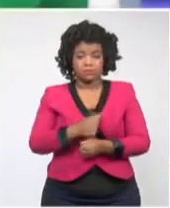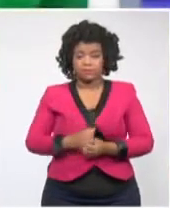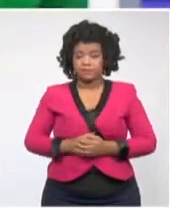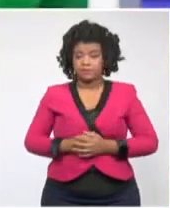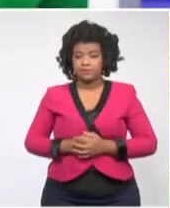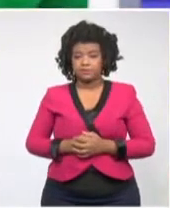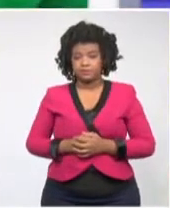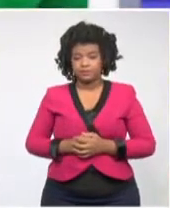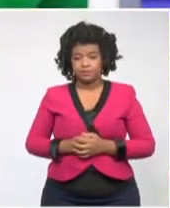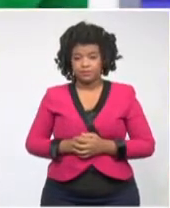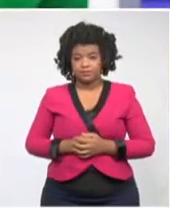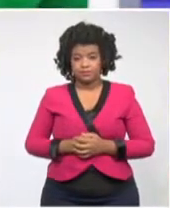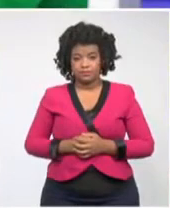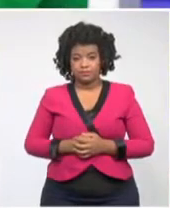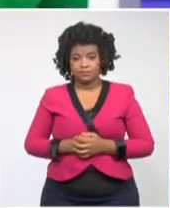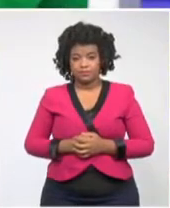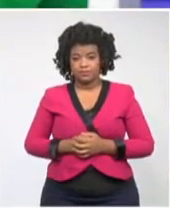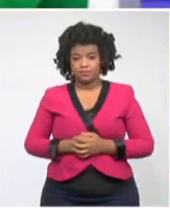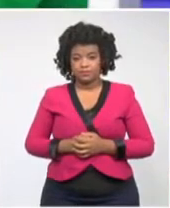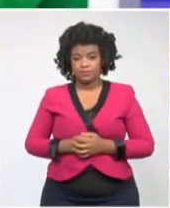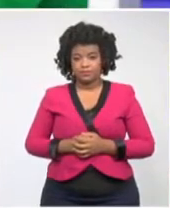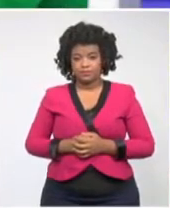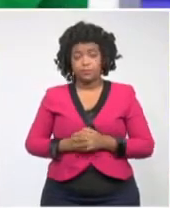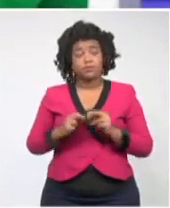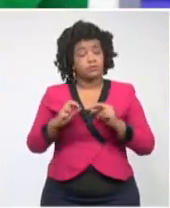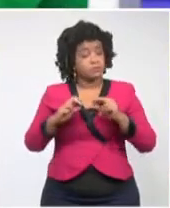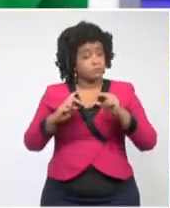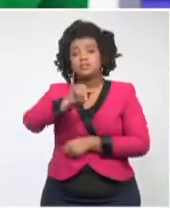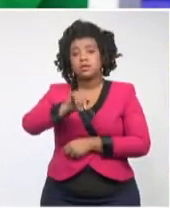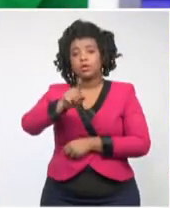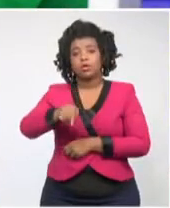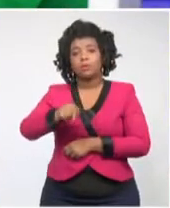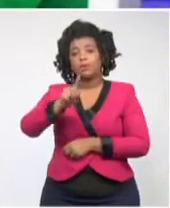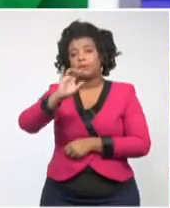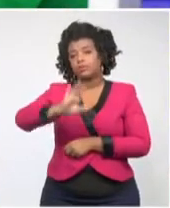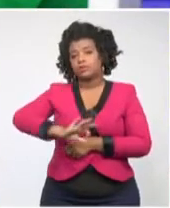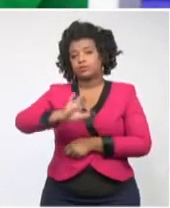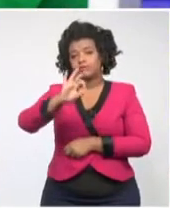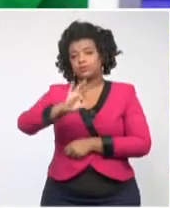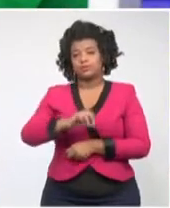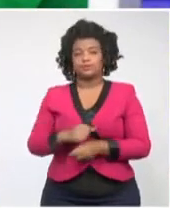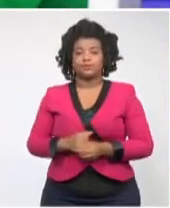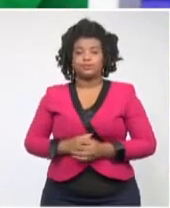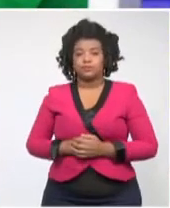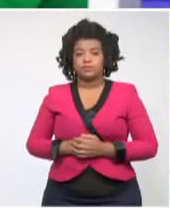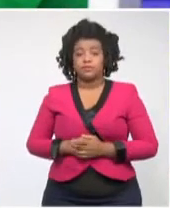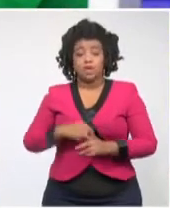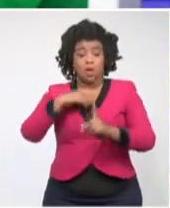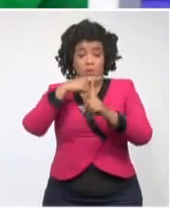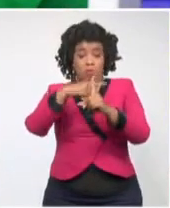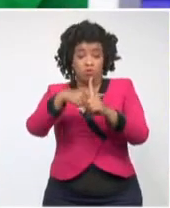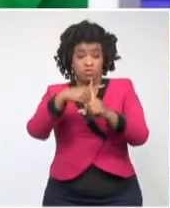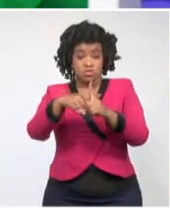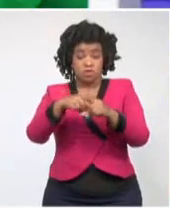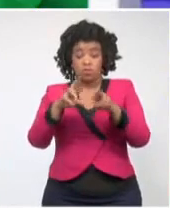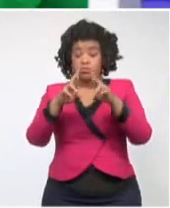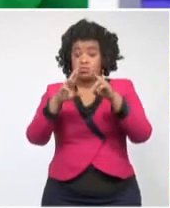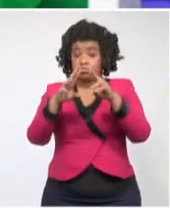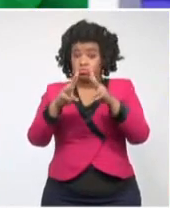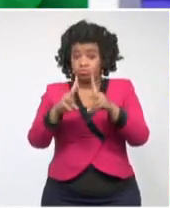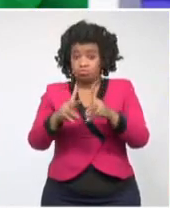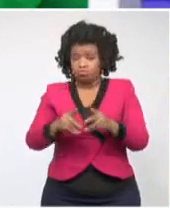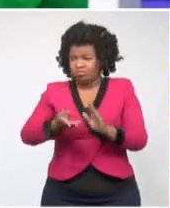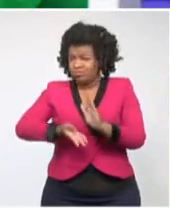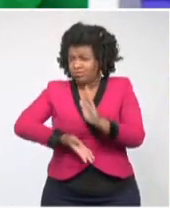ayer. Podemos decir que es el 18 activo